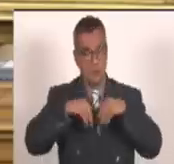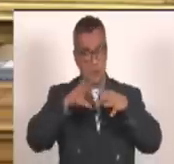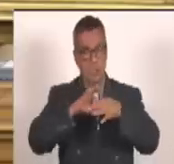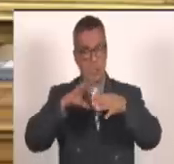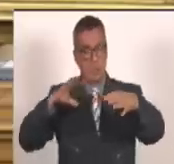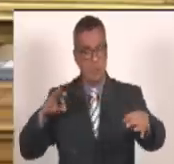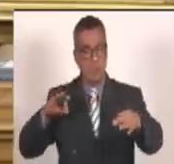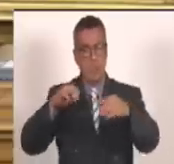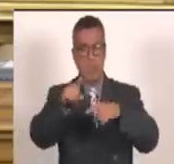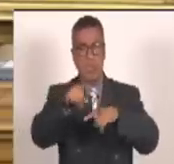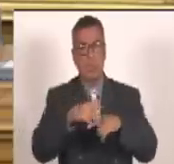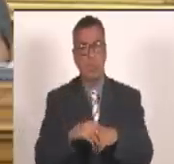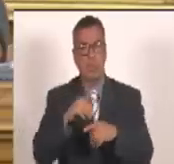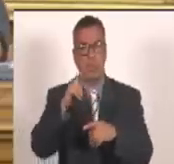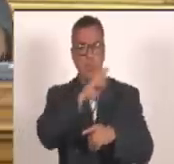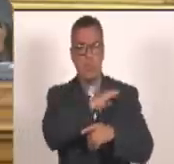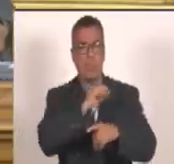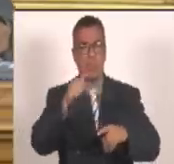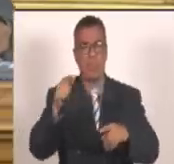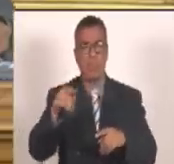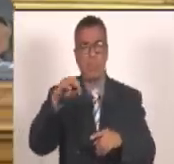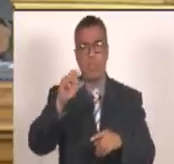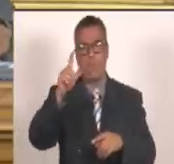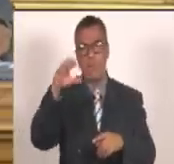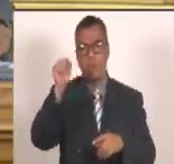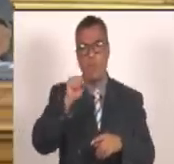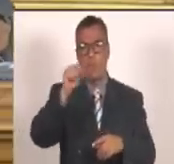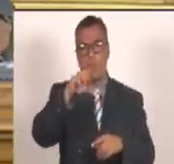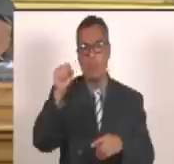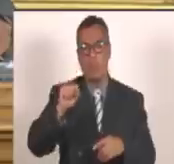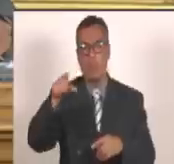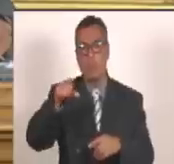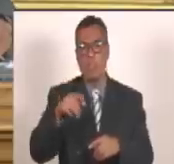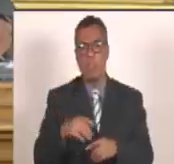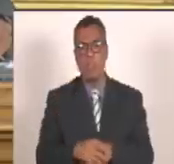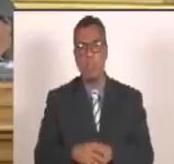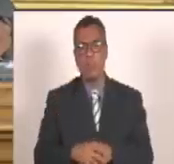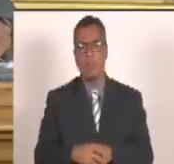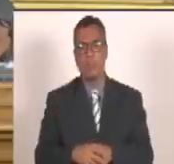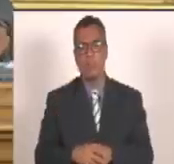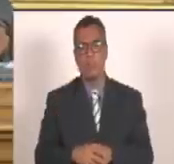separación temporal del cargo del ciudadano Imad Saab Saab,